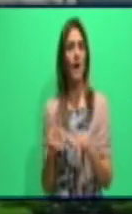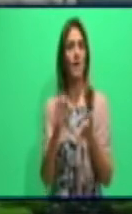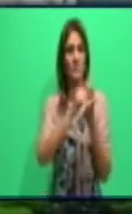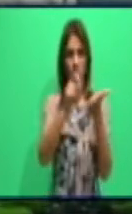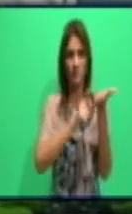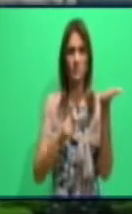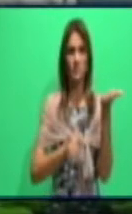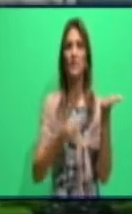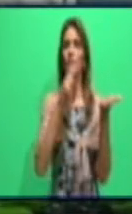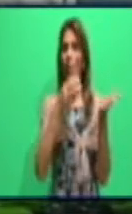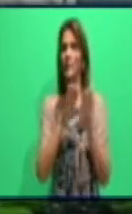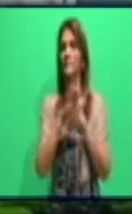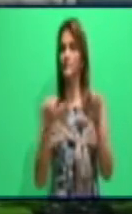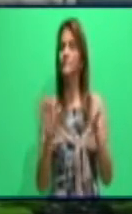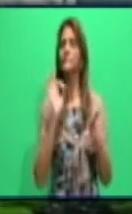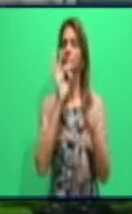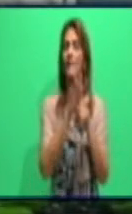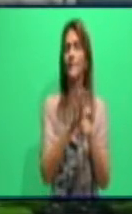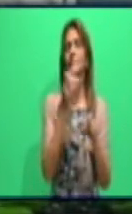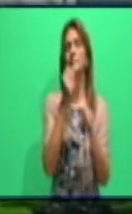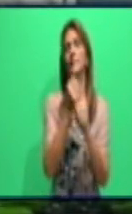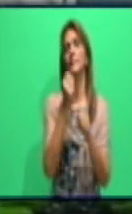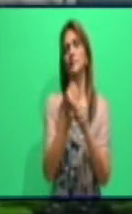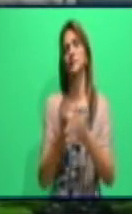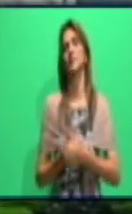PCR se incorpora al día siguiente a su